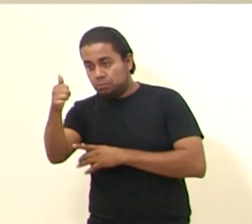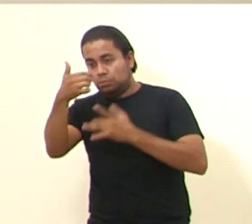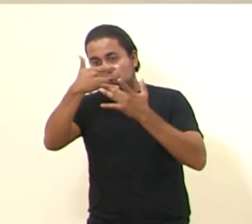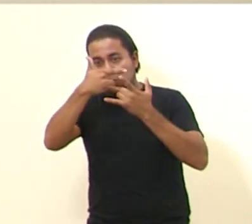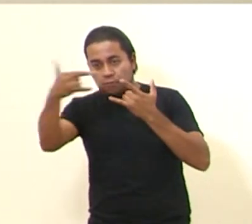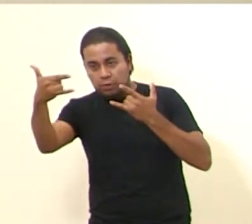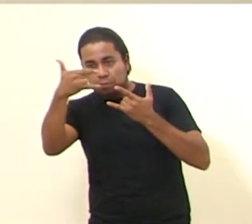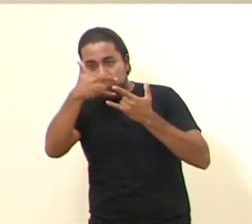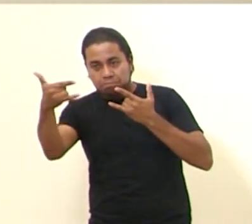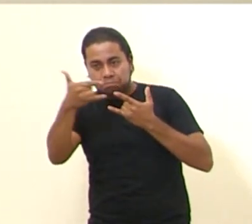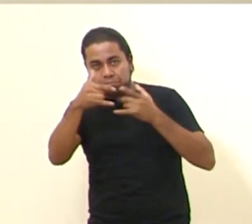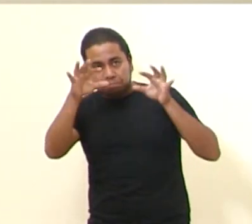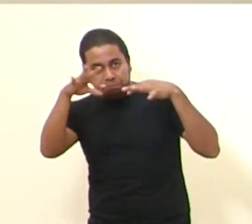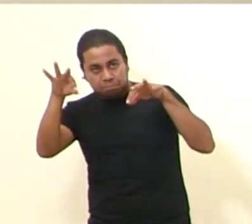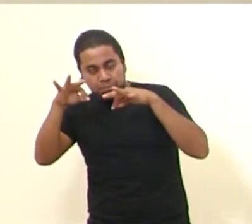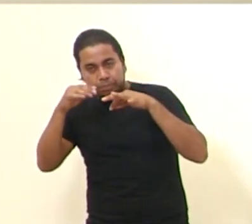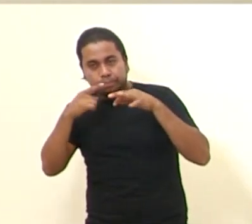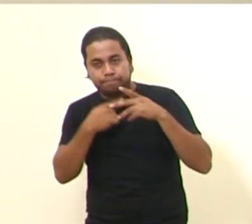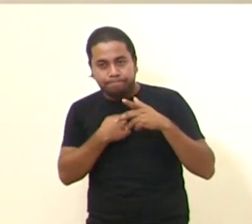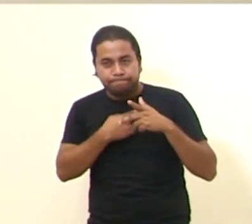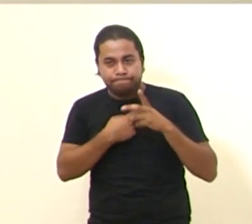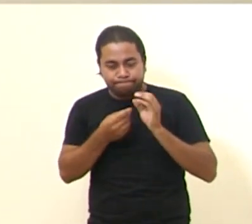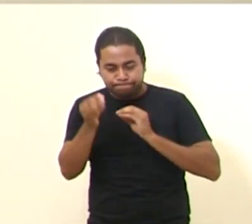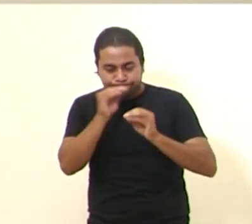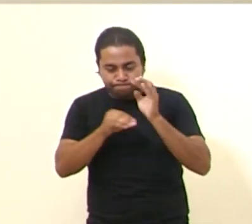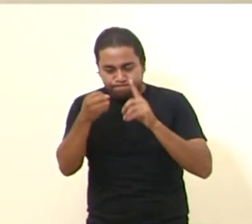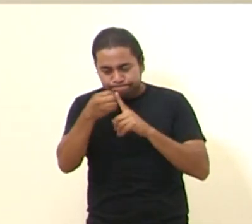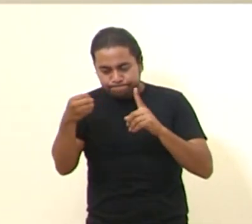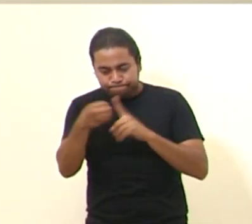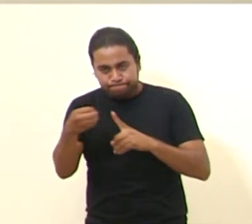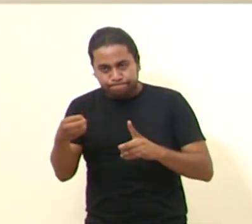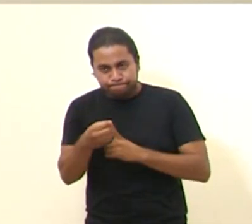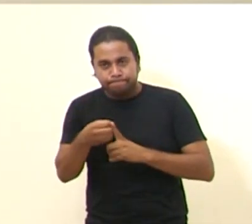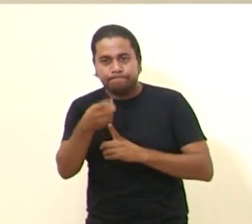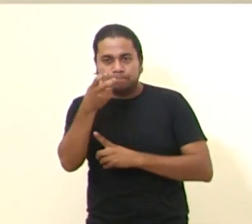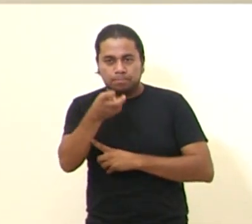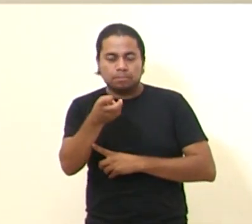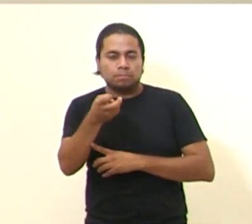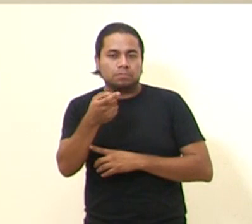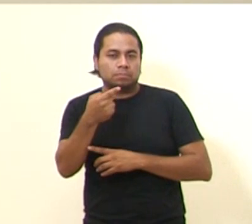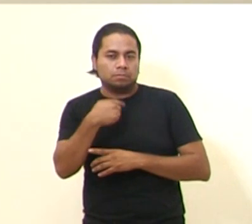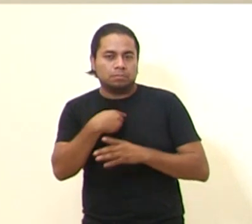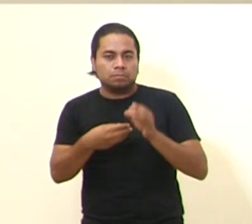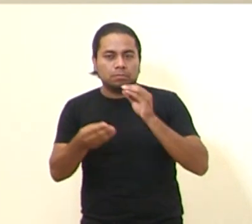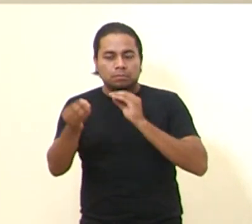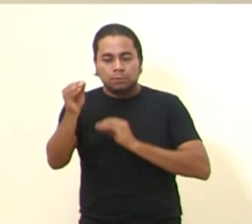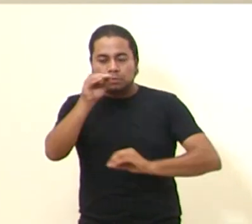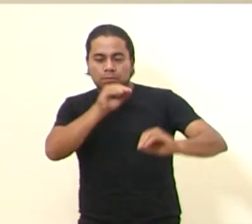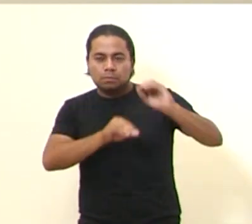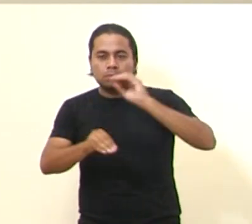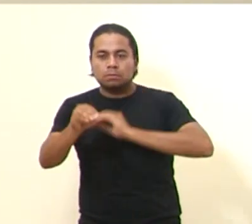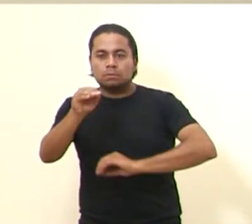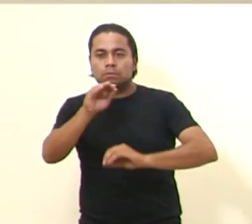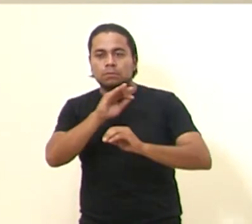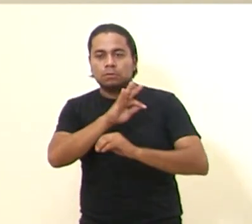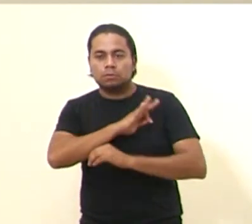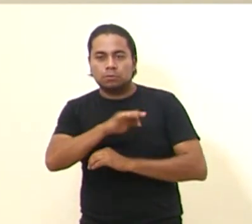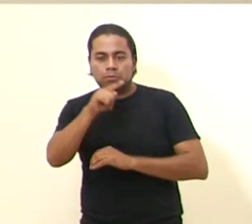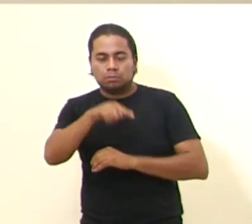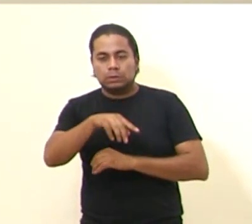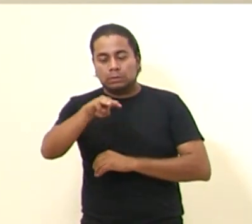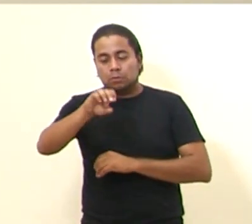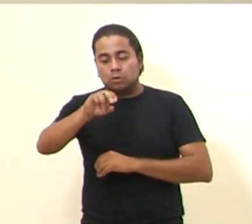fichas, yo voy a redactar, que era el siguiente paso. Voy a redactar poco a poco mi